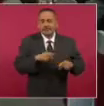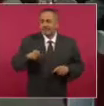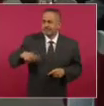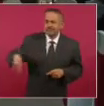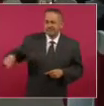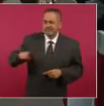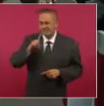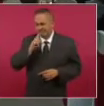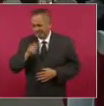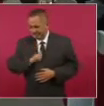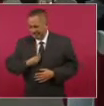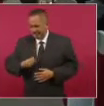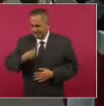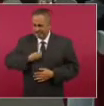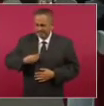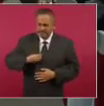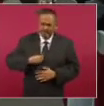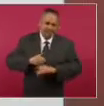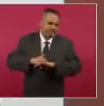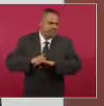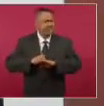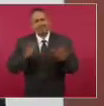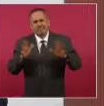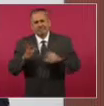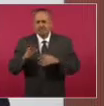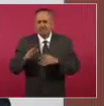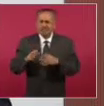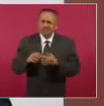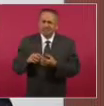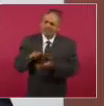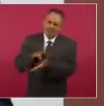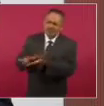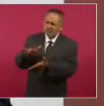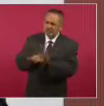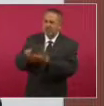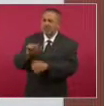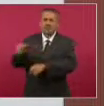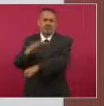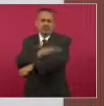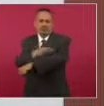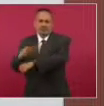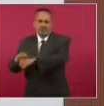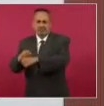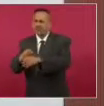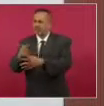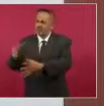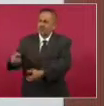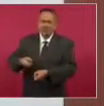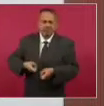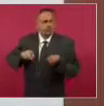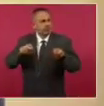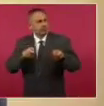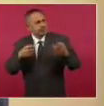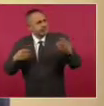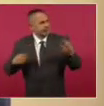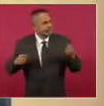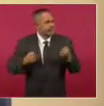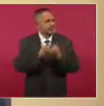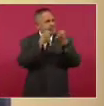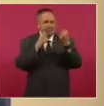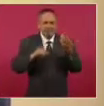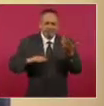muchos mexicanos a respaldar la campaña maderista y a empuñar las armas en la